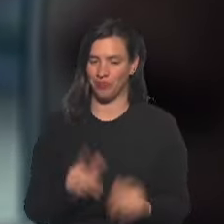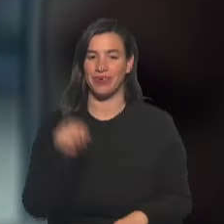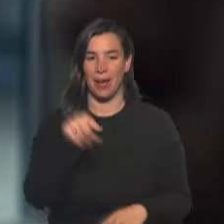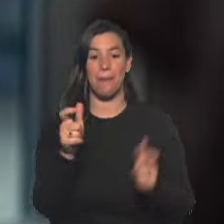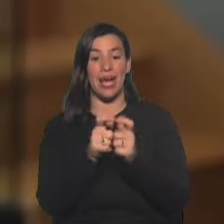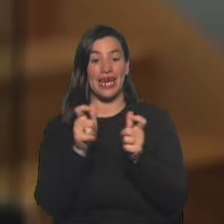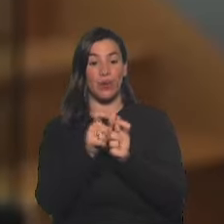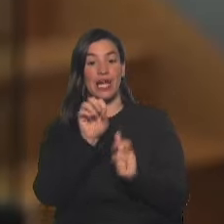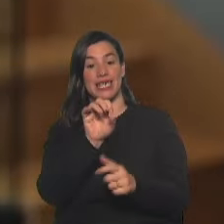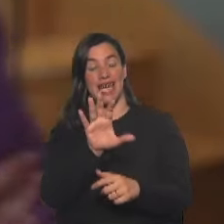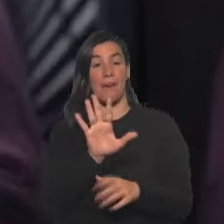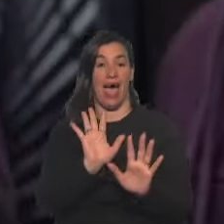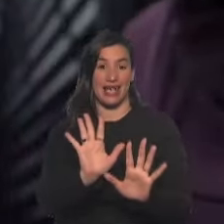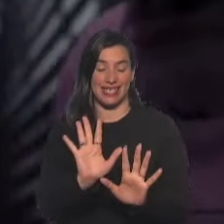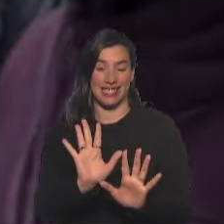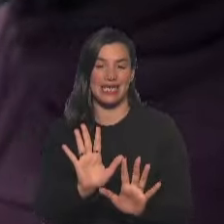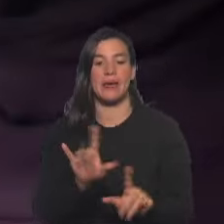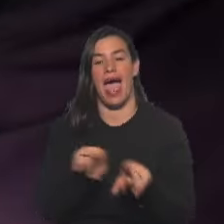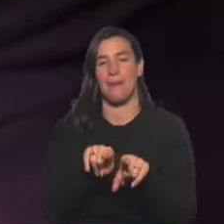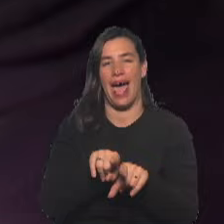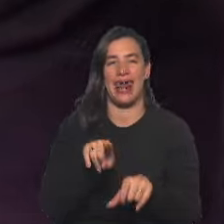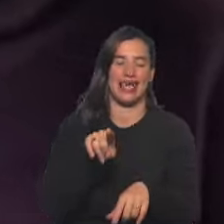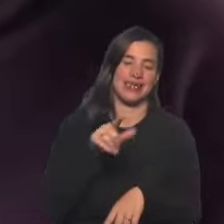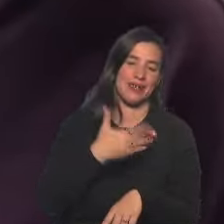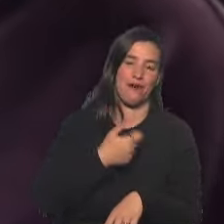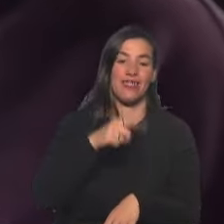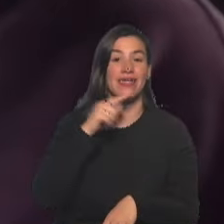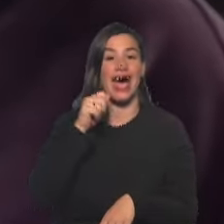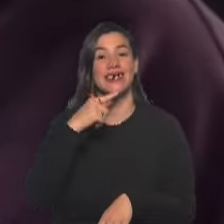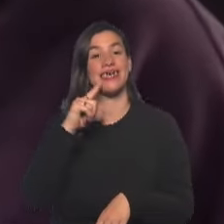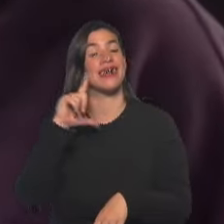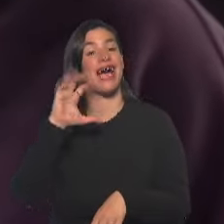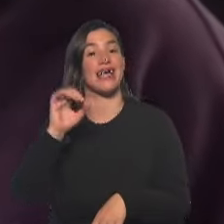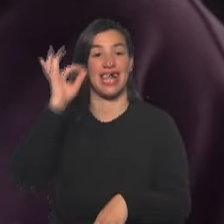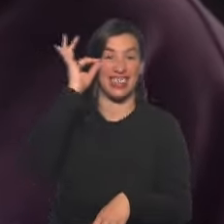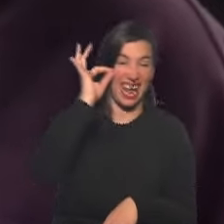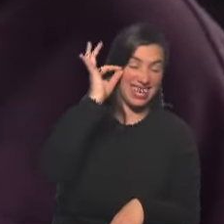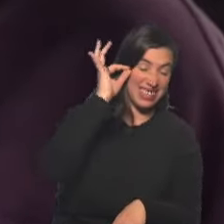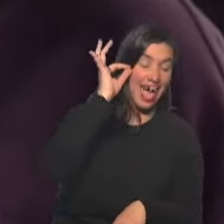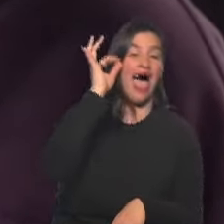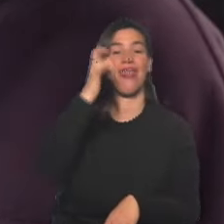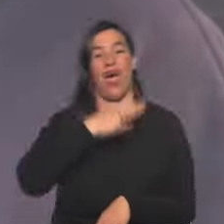que se llama Las Hermanas Fantásticas, que llega entonces a Netflix el 30 de agosto.